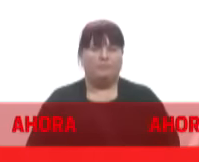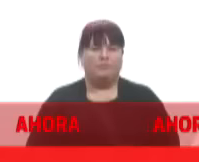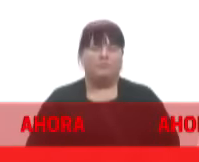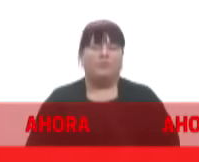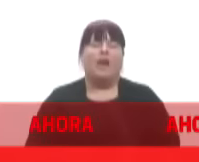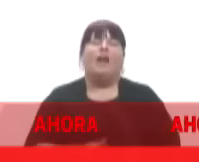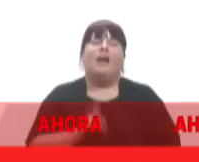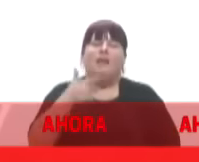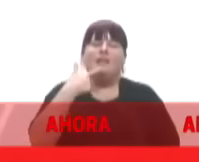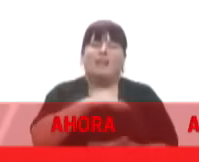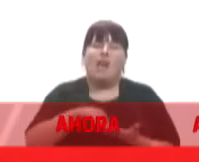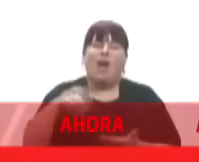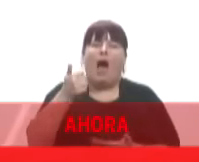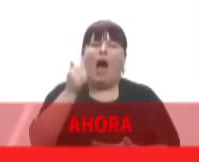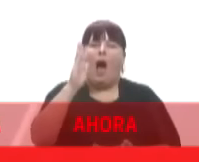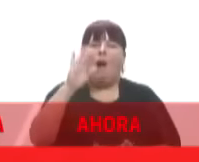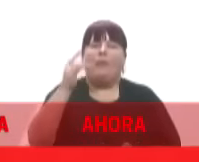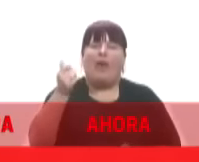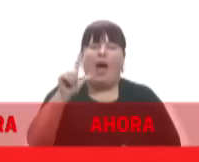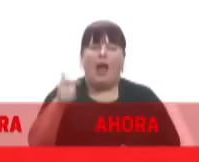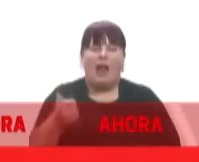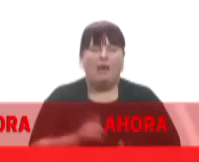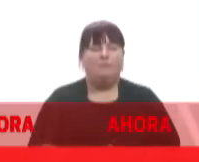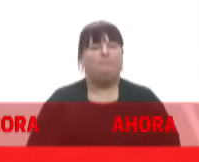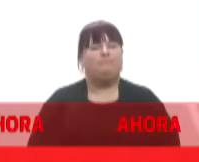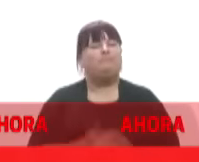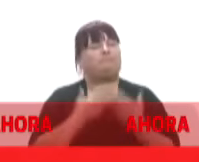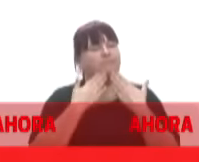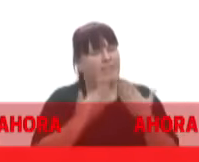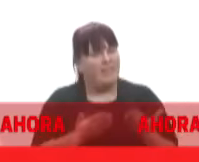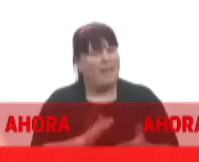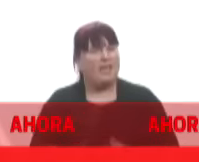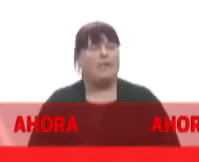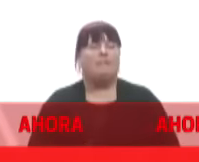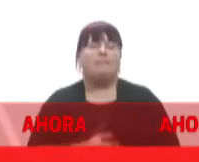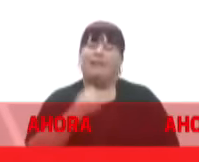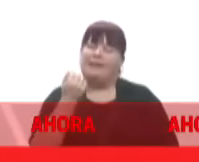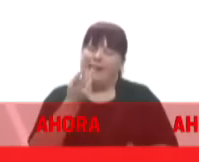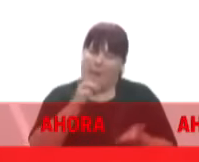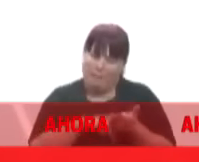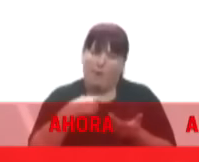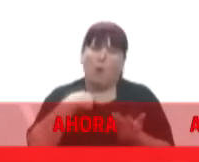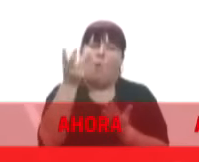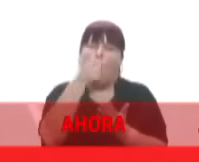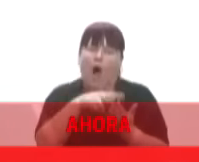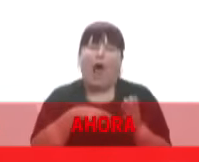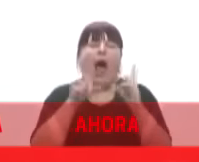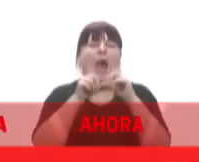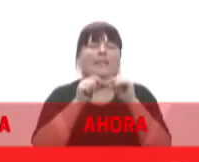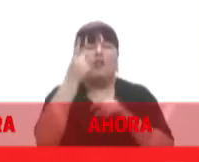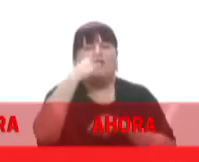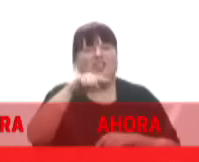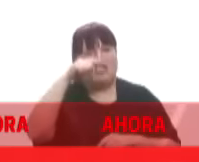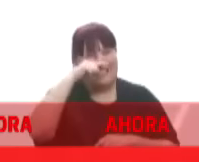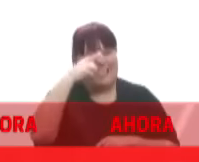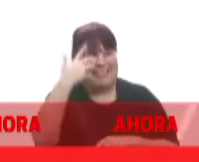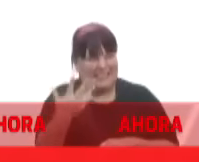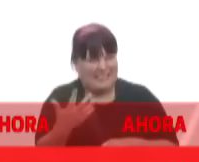Sí, senador Abdala. Gracias. Insisto, y voy a leer el artículo